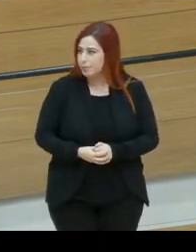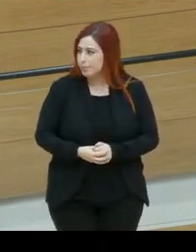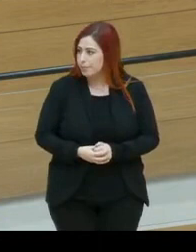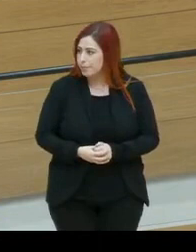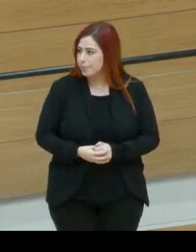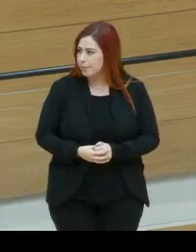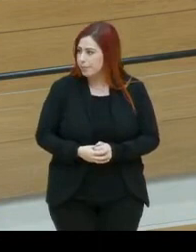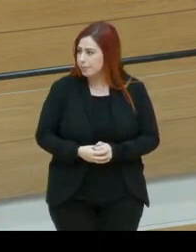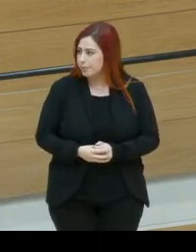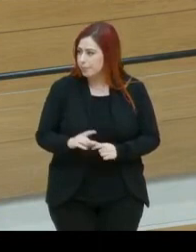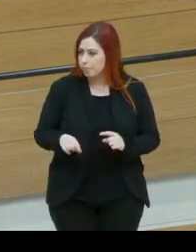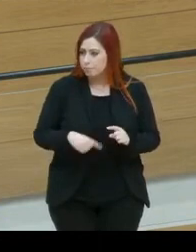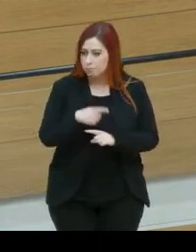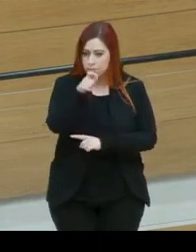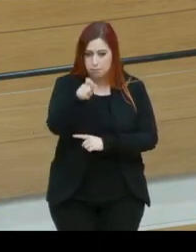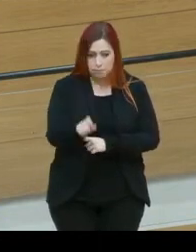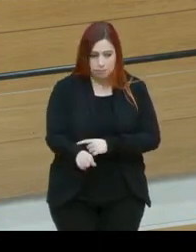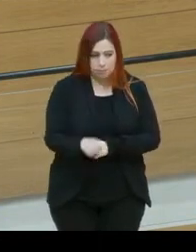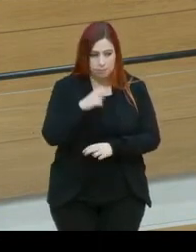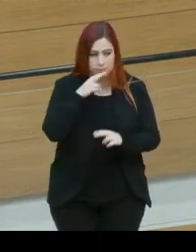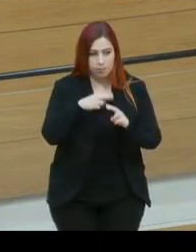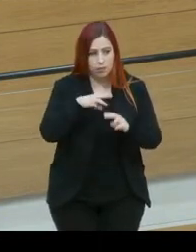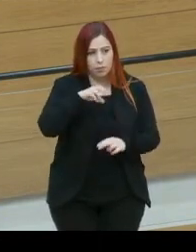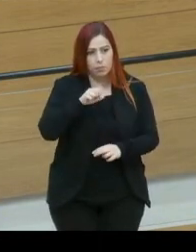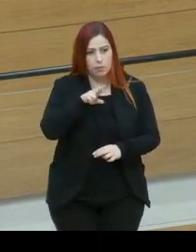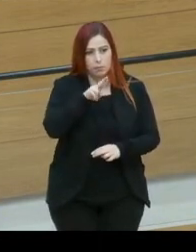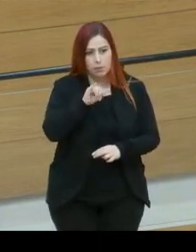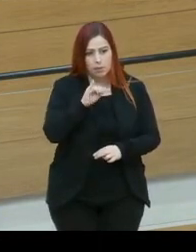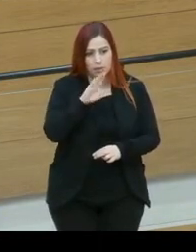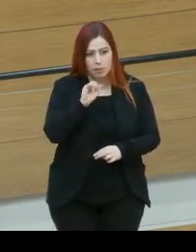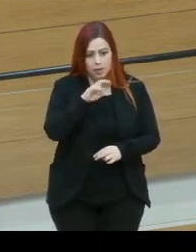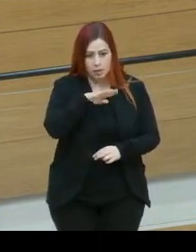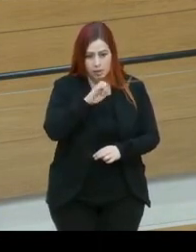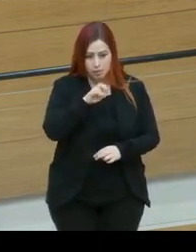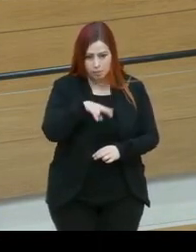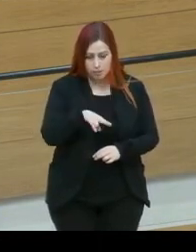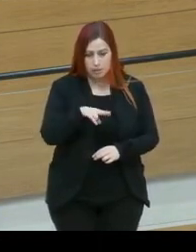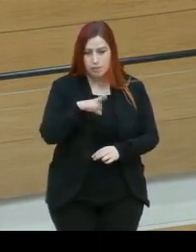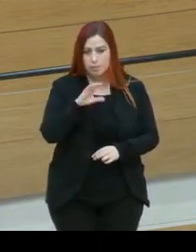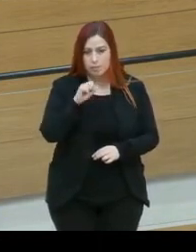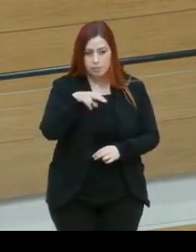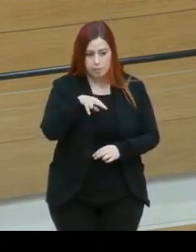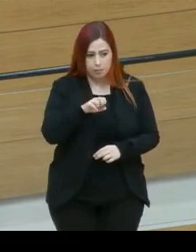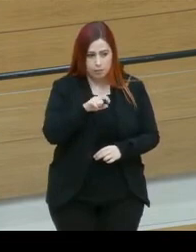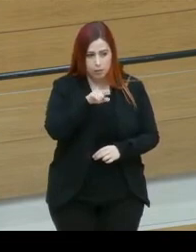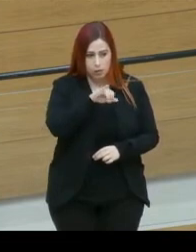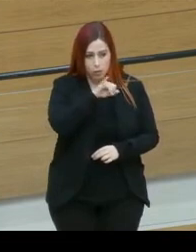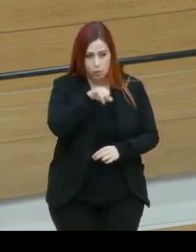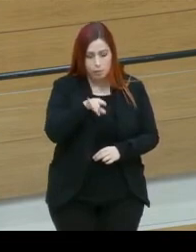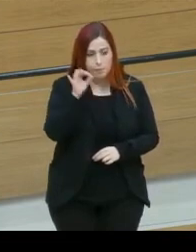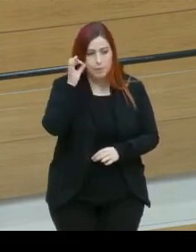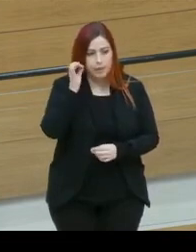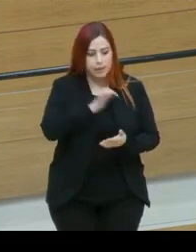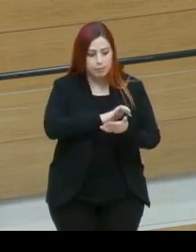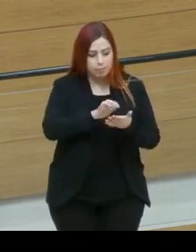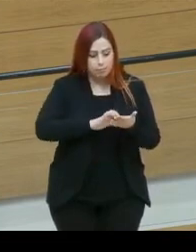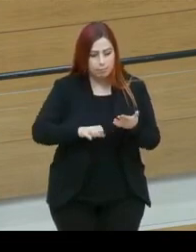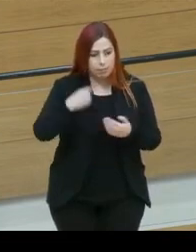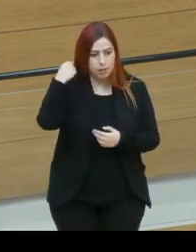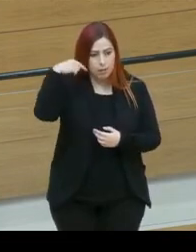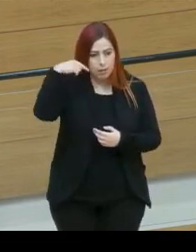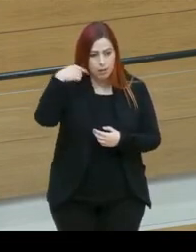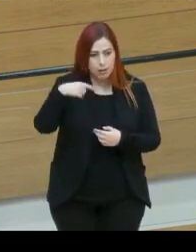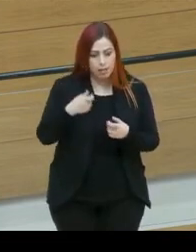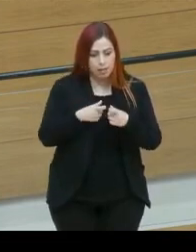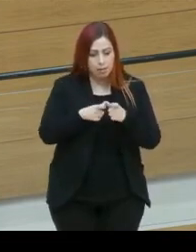La siguiente ponente es María del Carmen Gallego López. Ella desarrolla su tesis doctoral en el